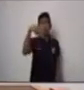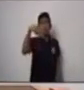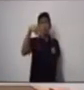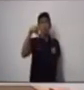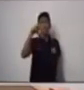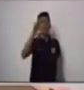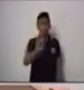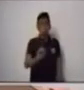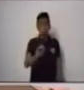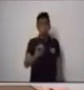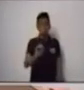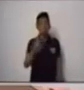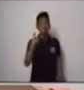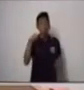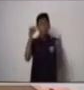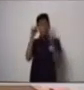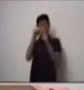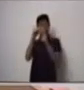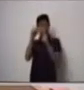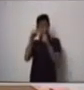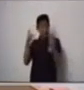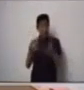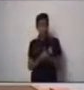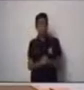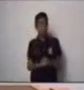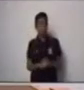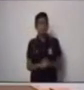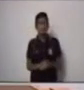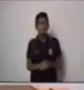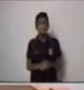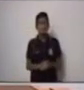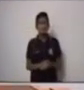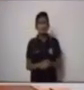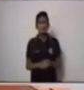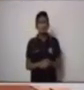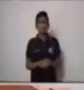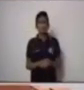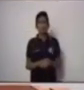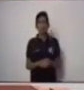armario de palabras compuestas y